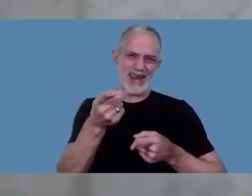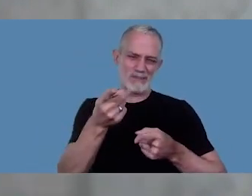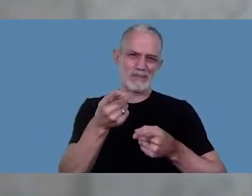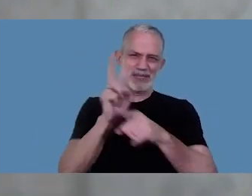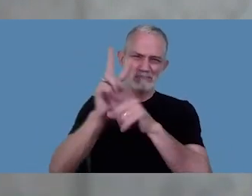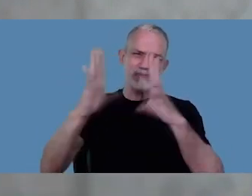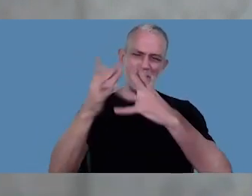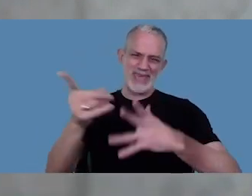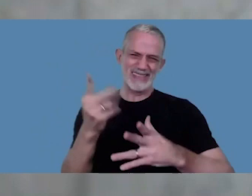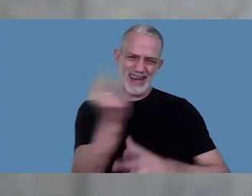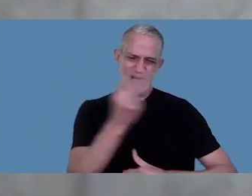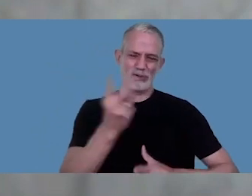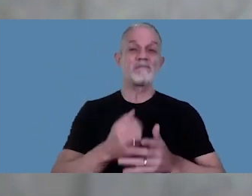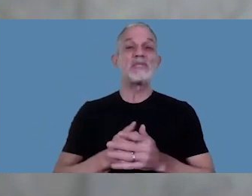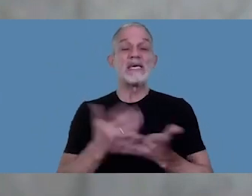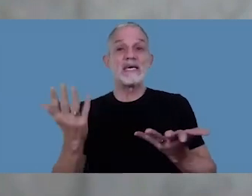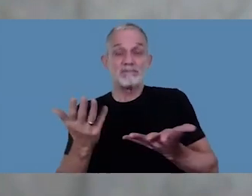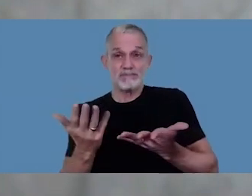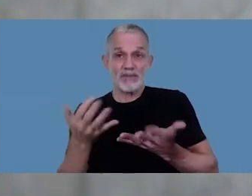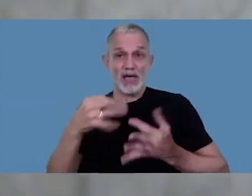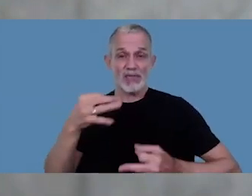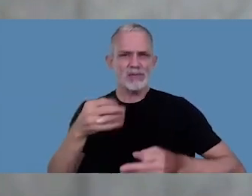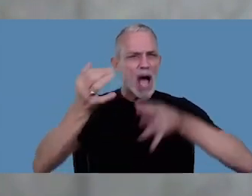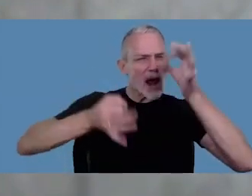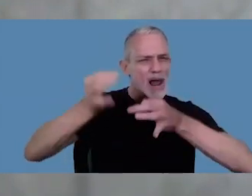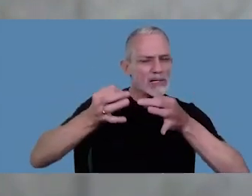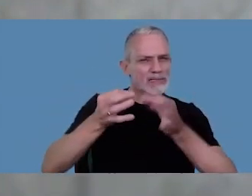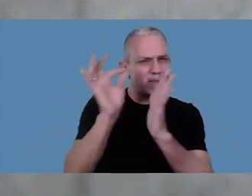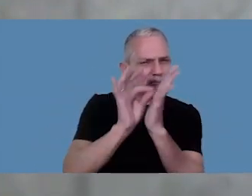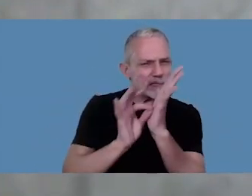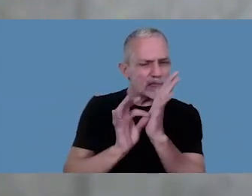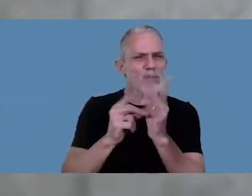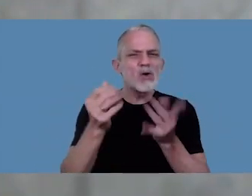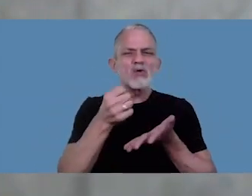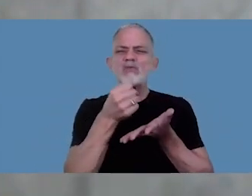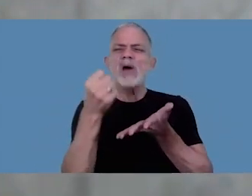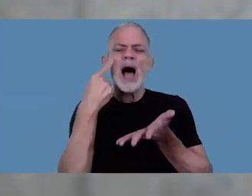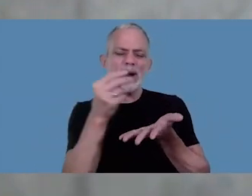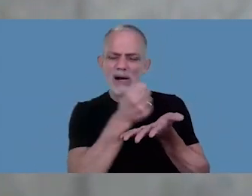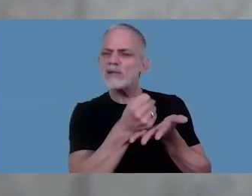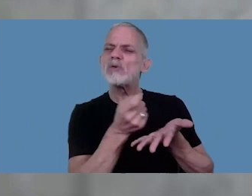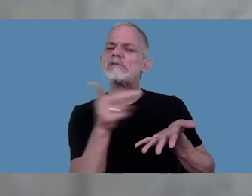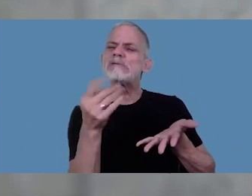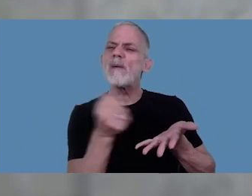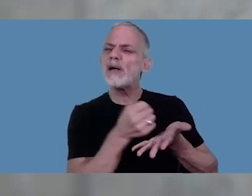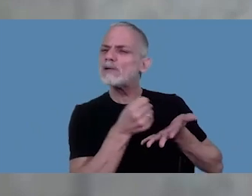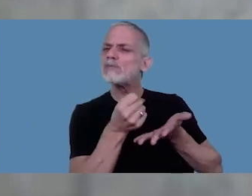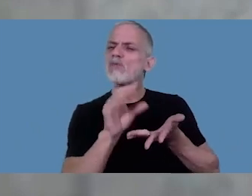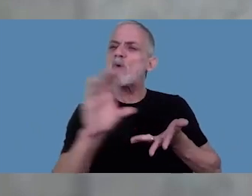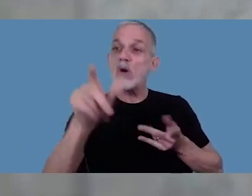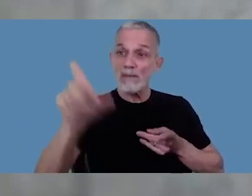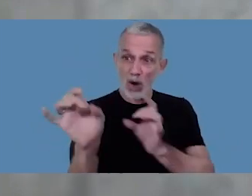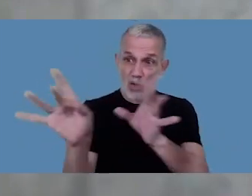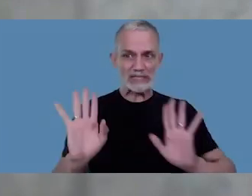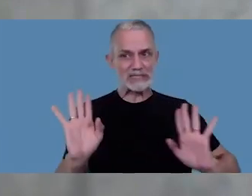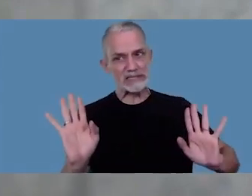que hay que hacer un análisis muy detallado de los subsidios que se otorgan. Porque si yo estoy dando subsidio a alguien que contamina, a alguien